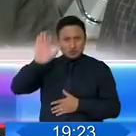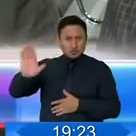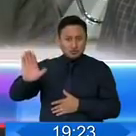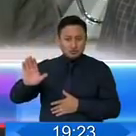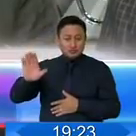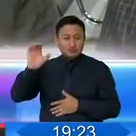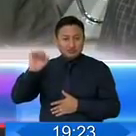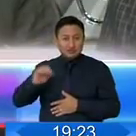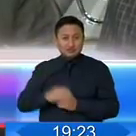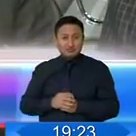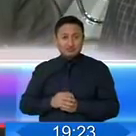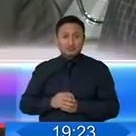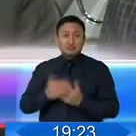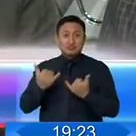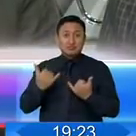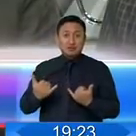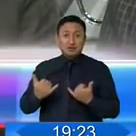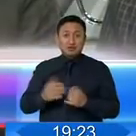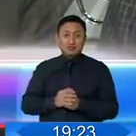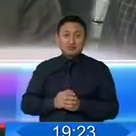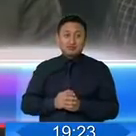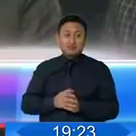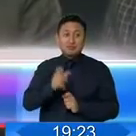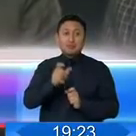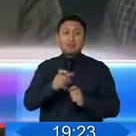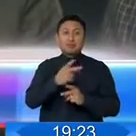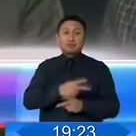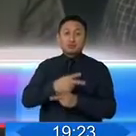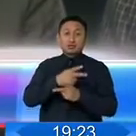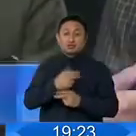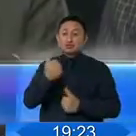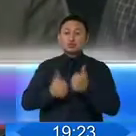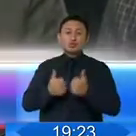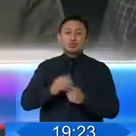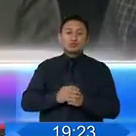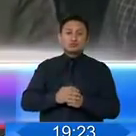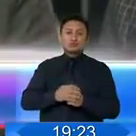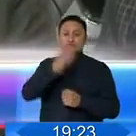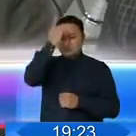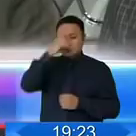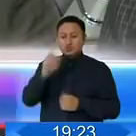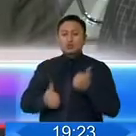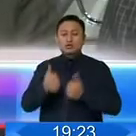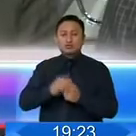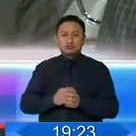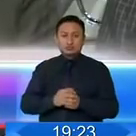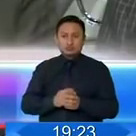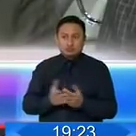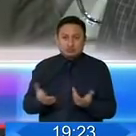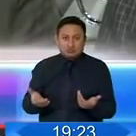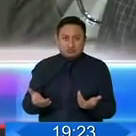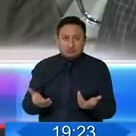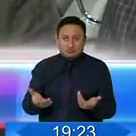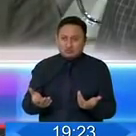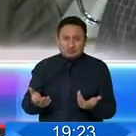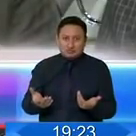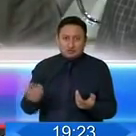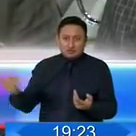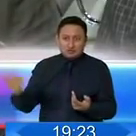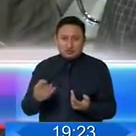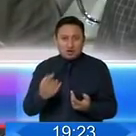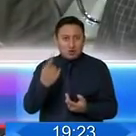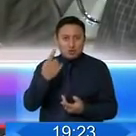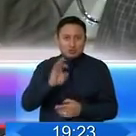poner escenarios y poner a elegir a los señores concejales cuál debe ser el modelo tarifario, cuando esto debe ser algo que debe ser tratado de